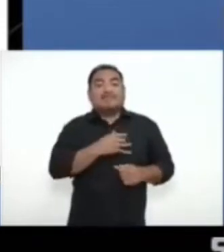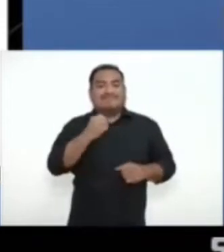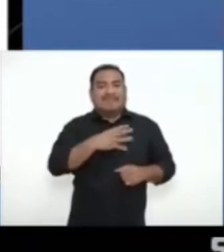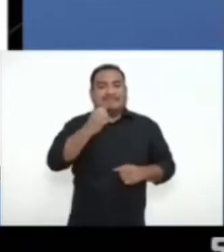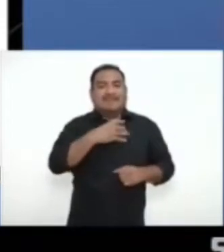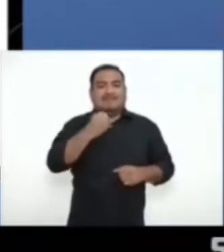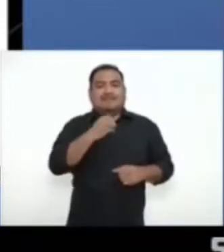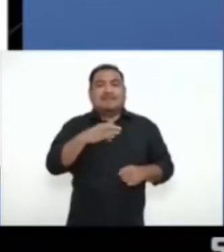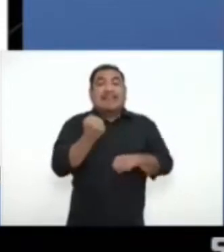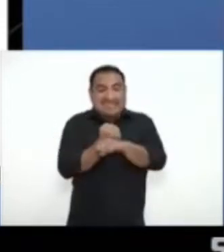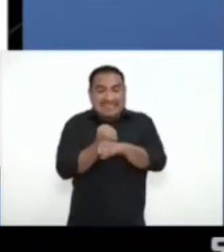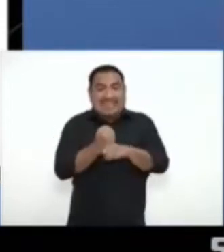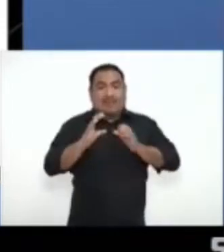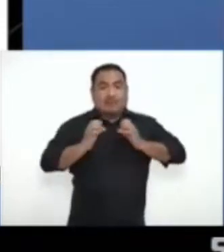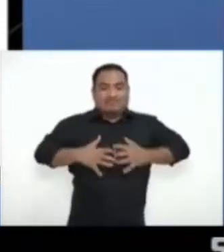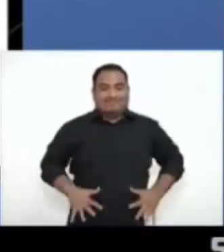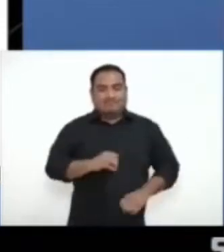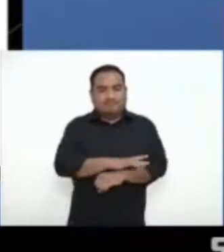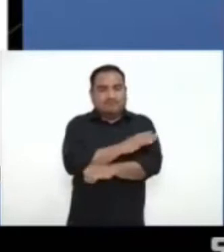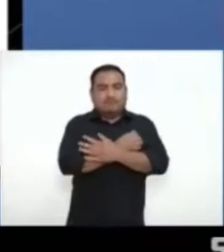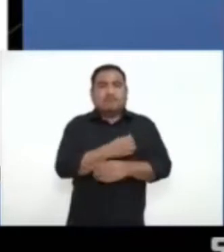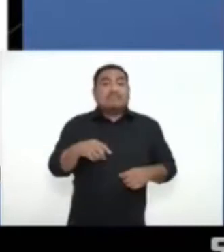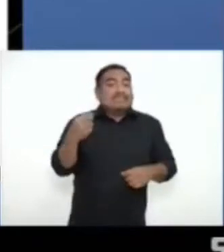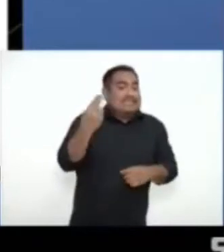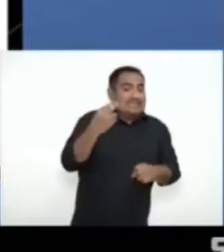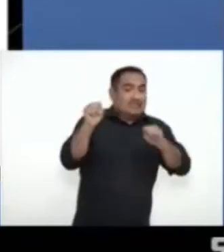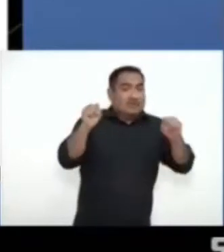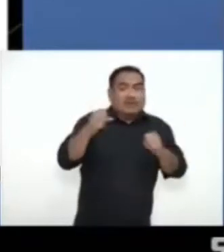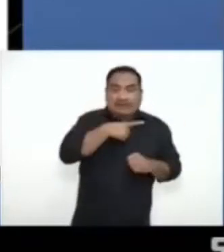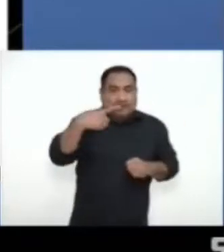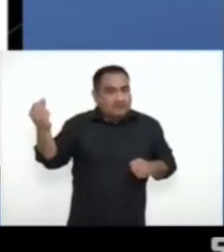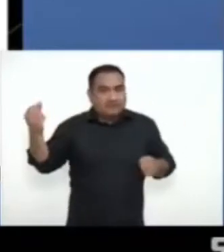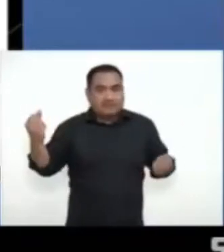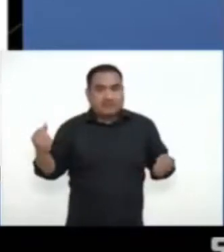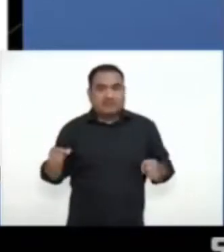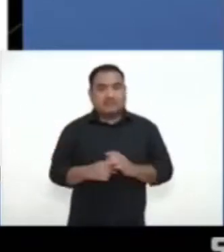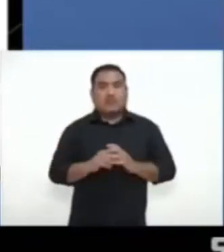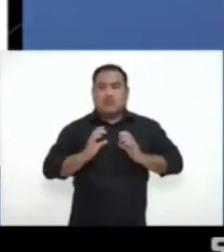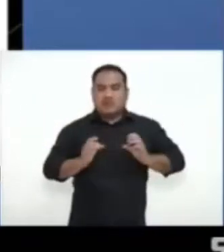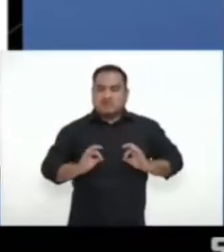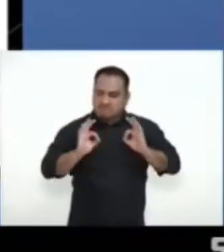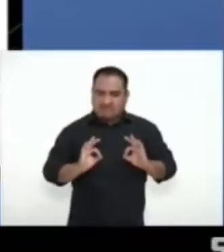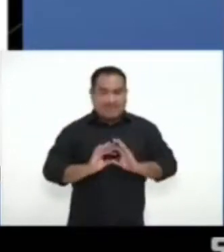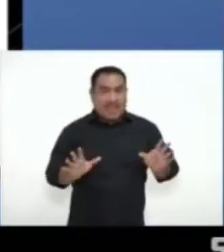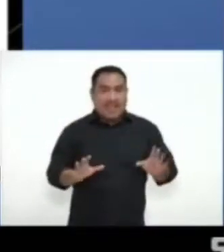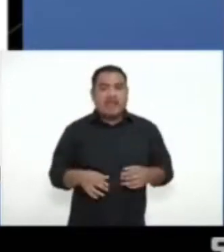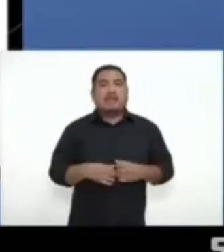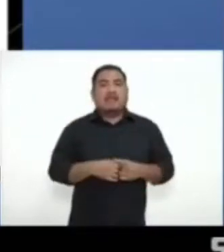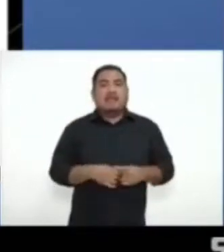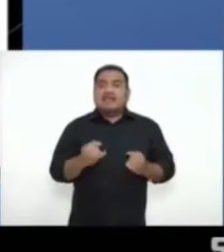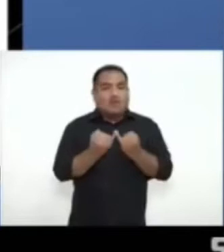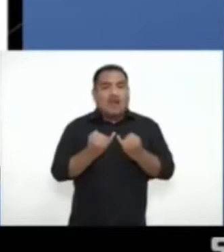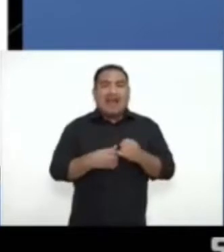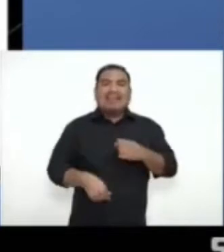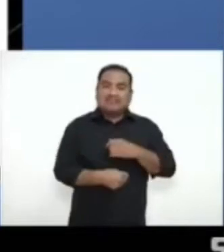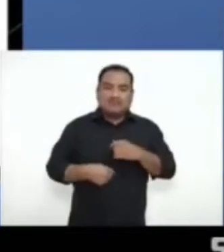músculos largos, para que si es necesario correr, estos músculos estén listos. Le manda señales al estómago para